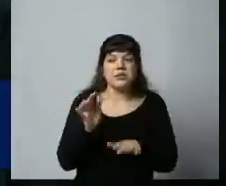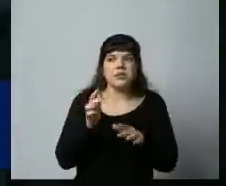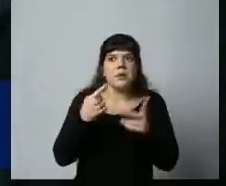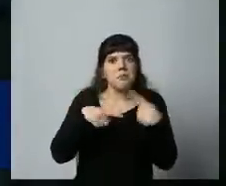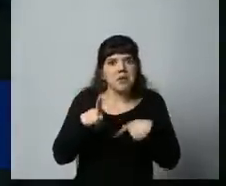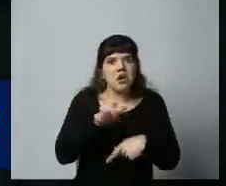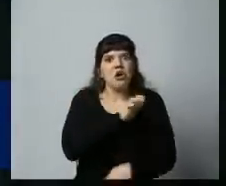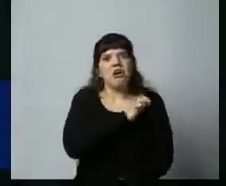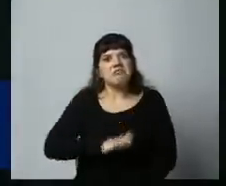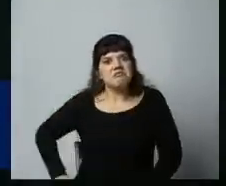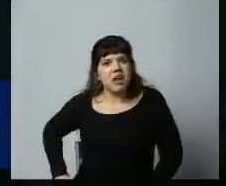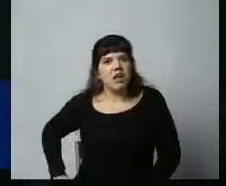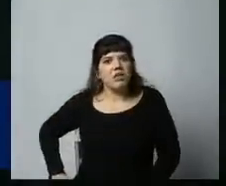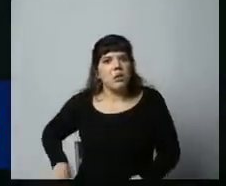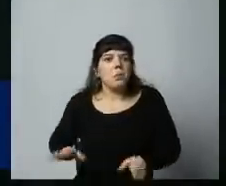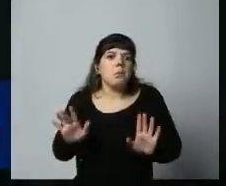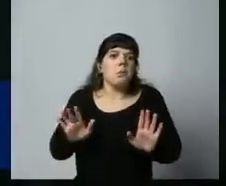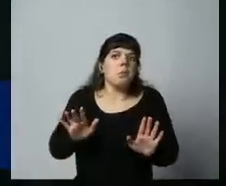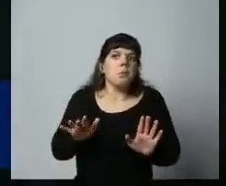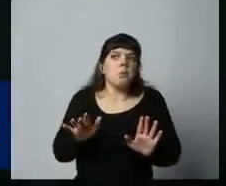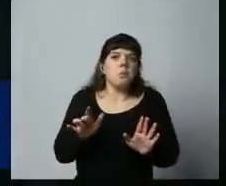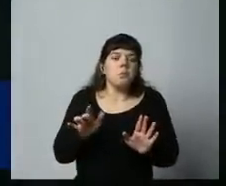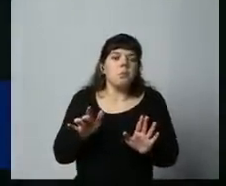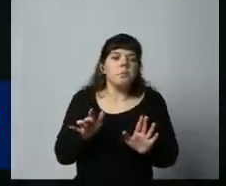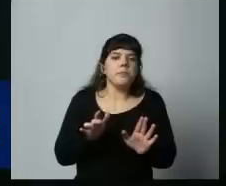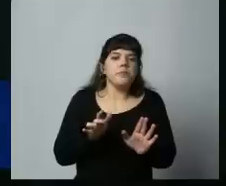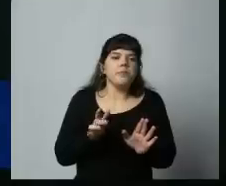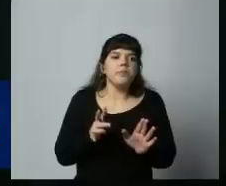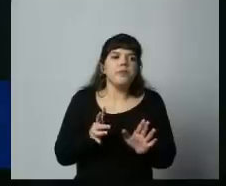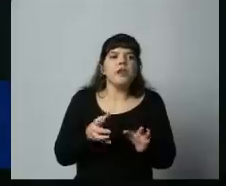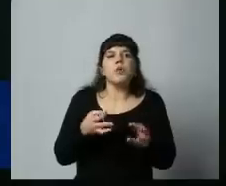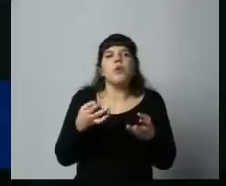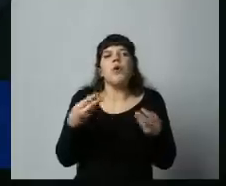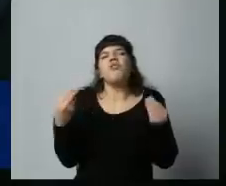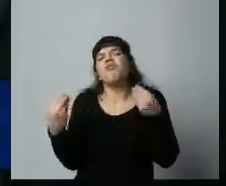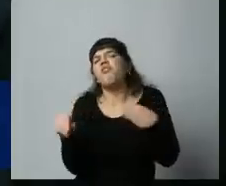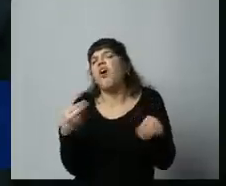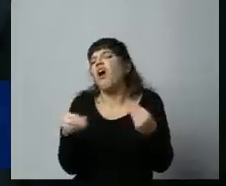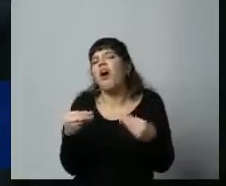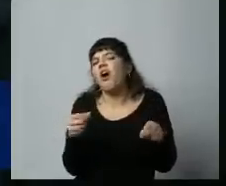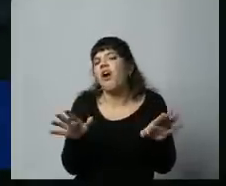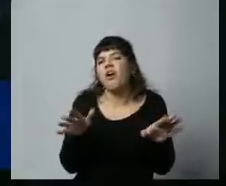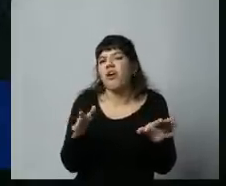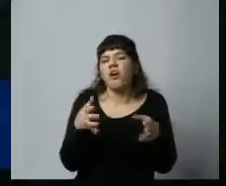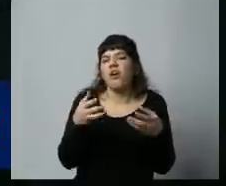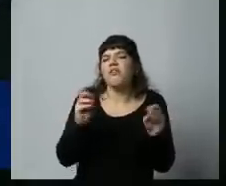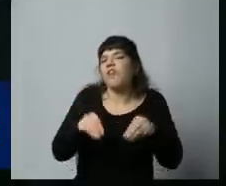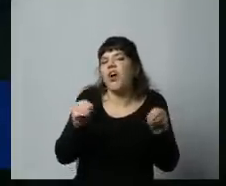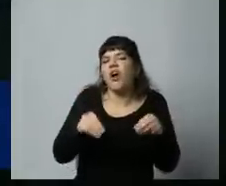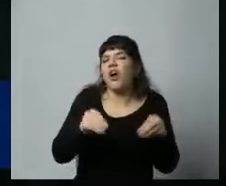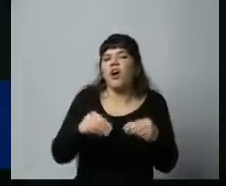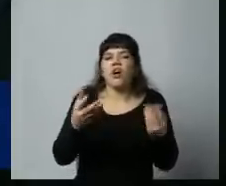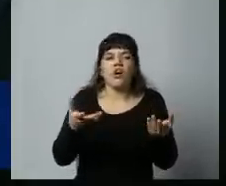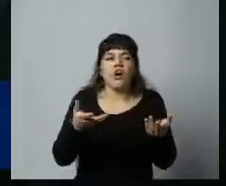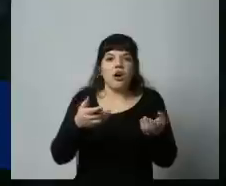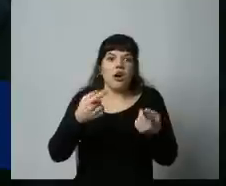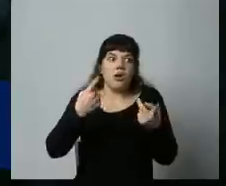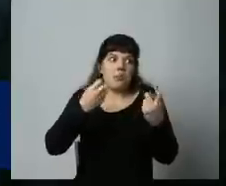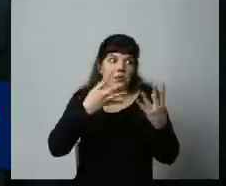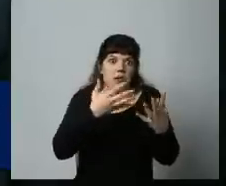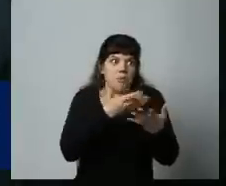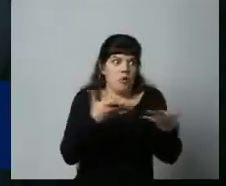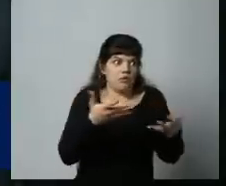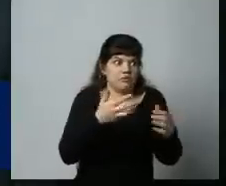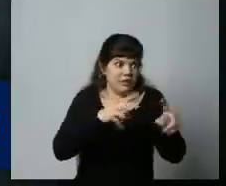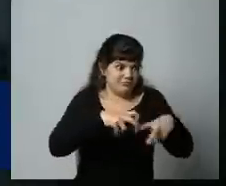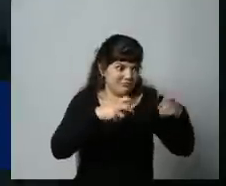estado ha actuado con mucha liviandad a la hora de enfrentarse la cepal lo marcaba es el país que menos ha gastado